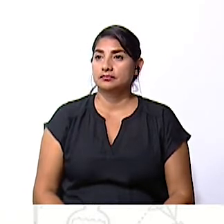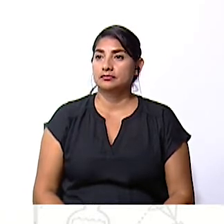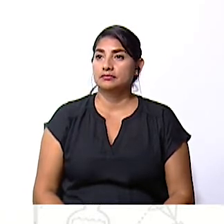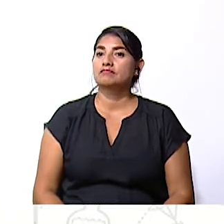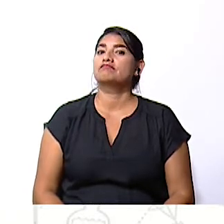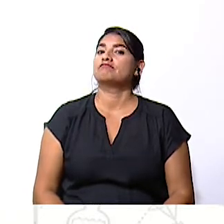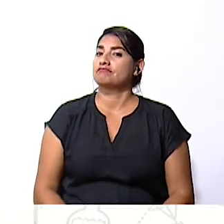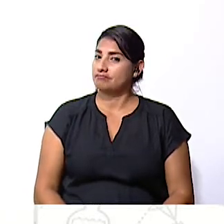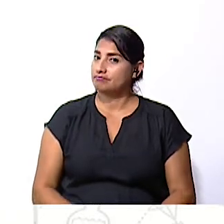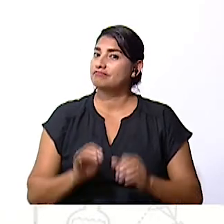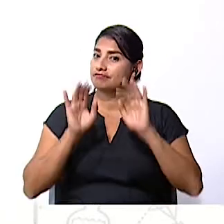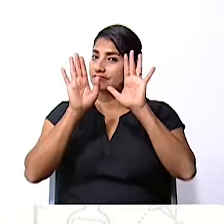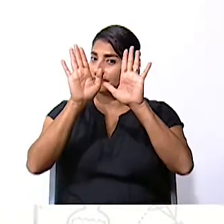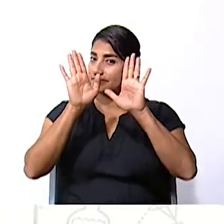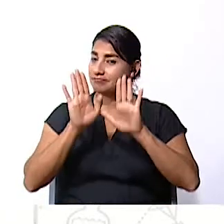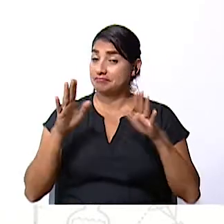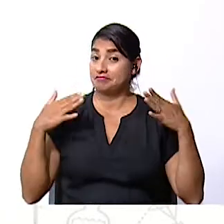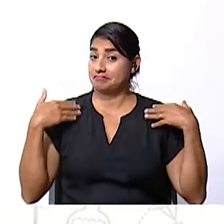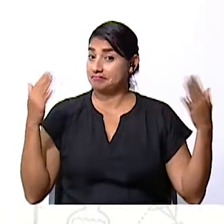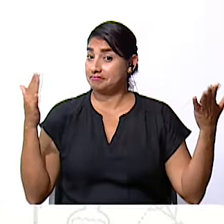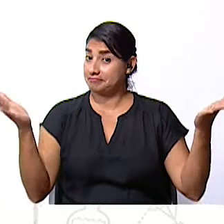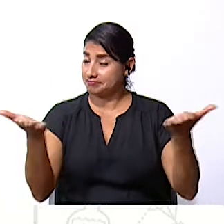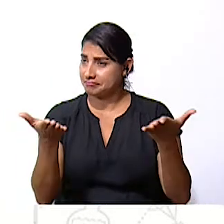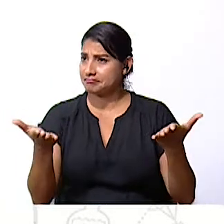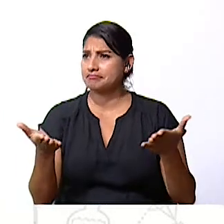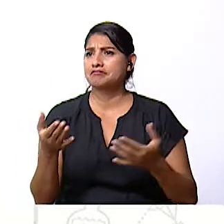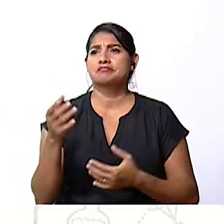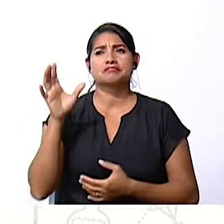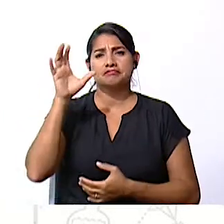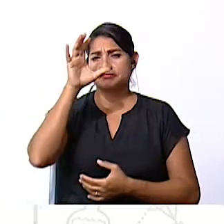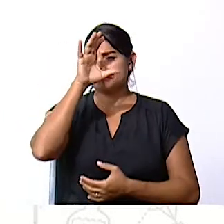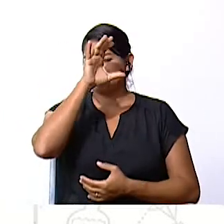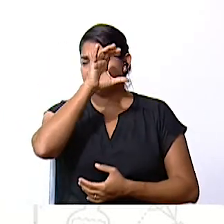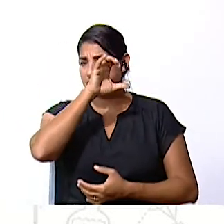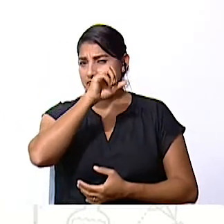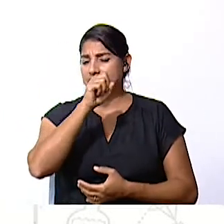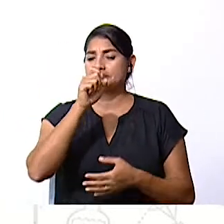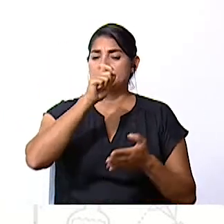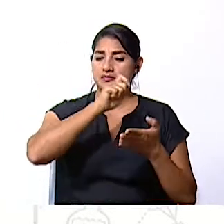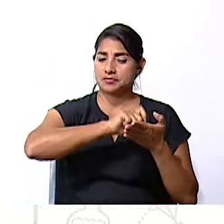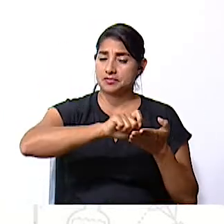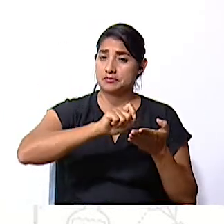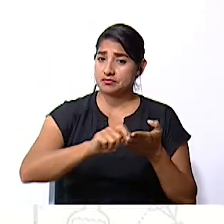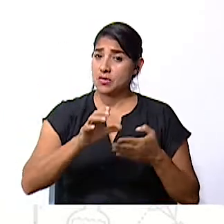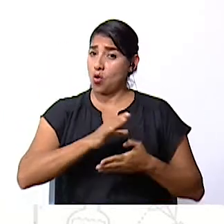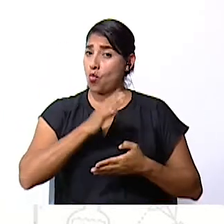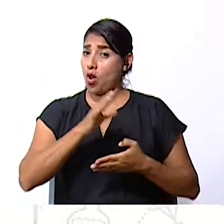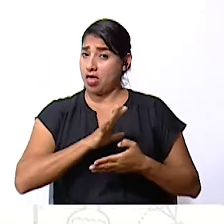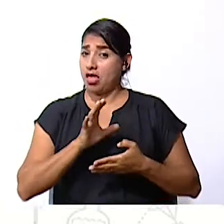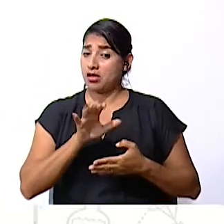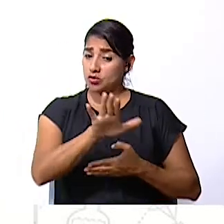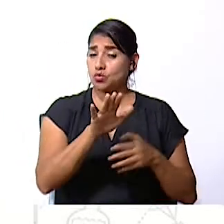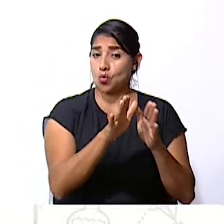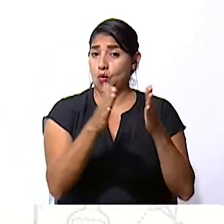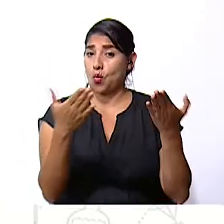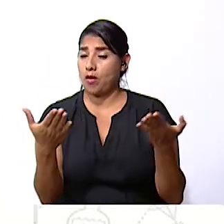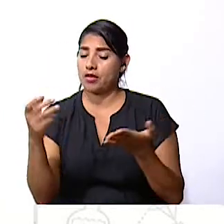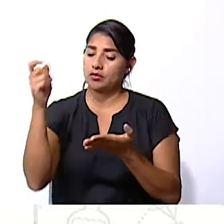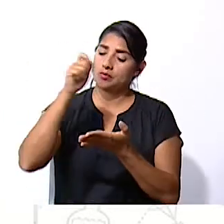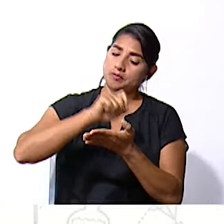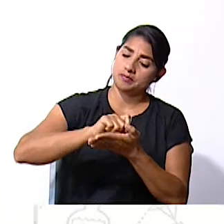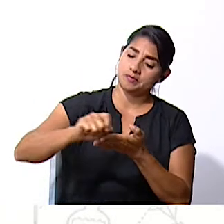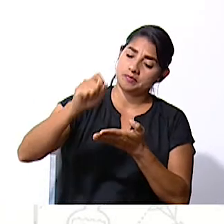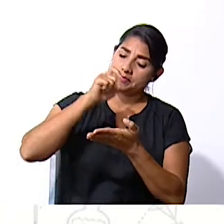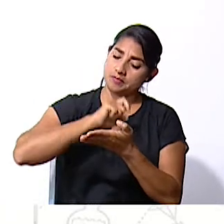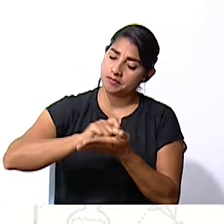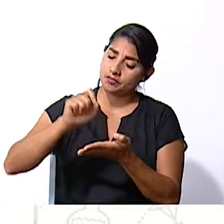Excelentes aportes, los felicito. ¿Qué les parece si ahora escribimos esas características,